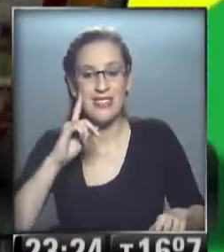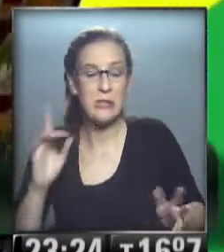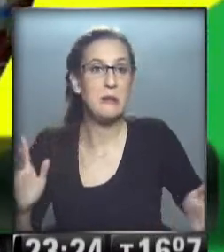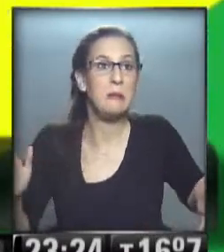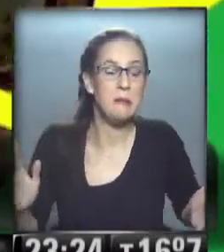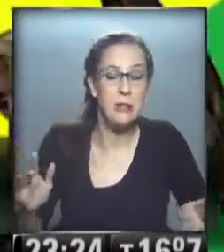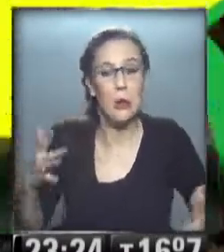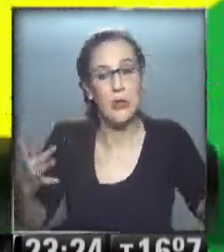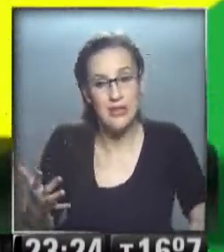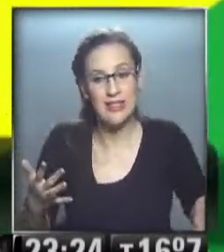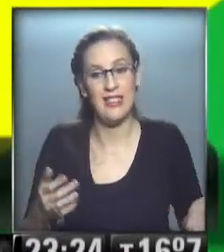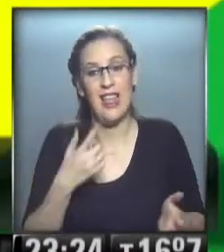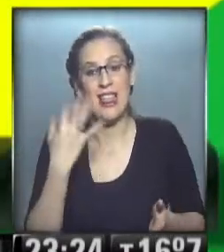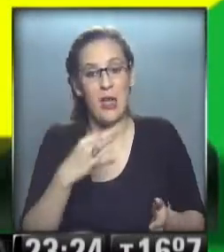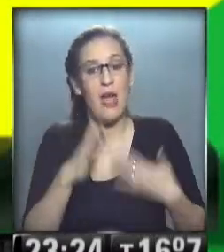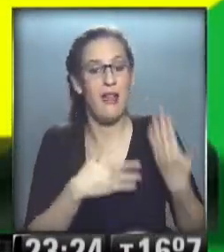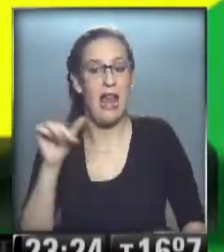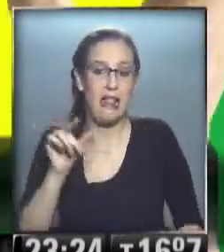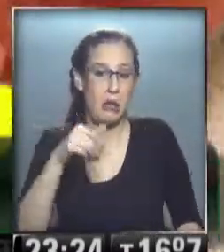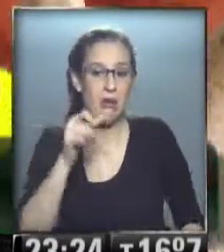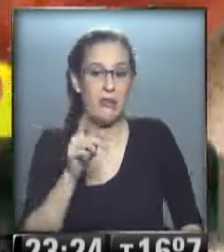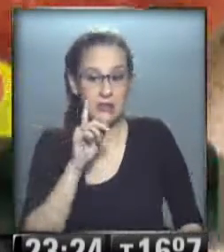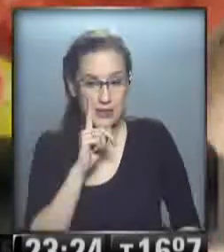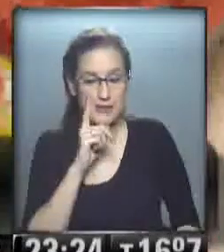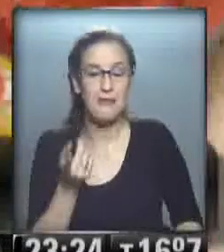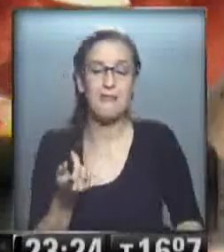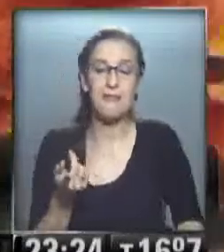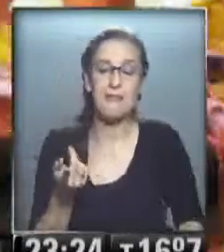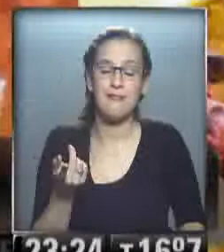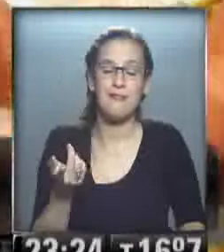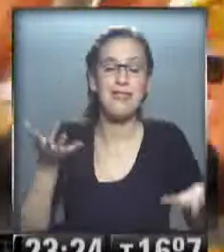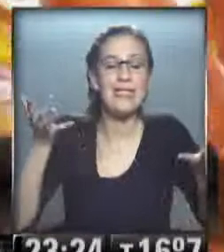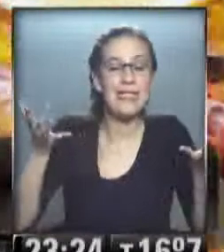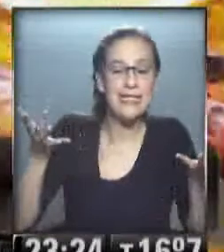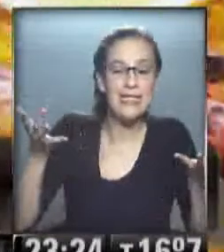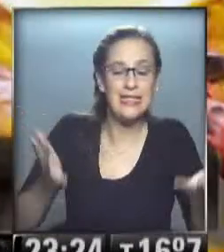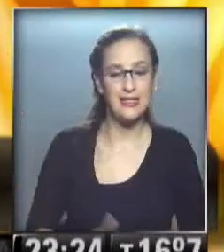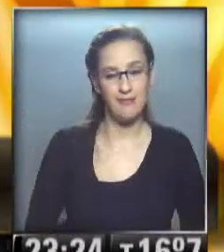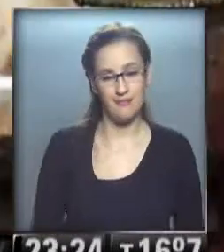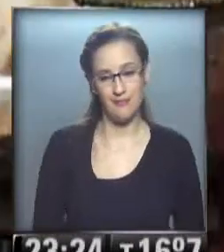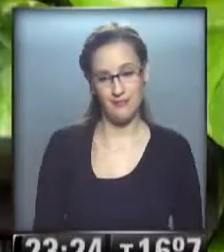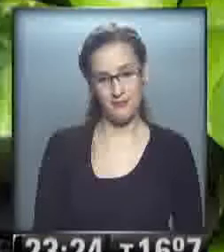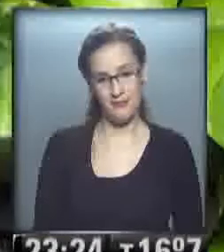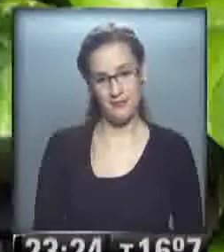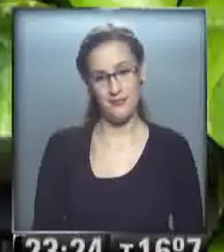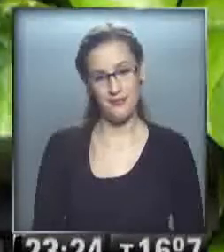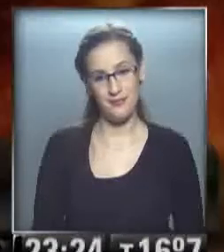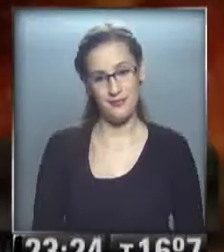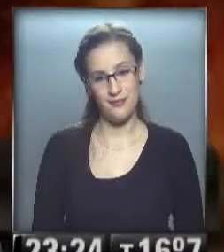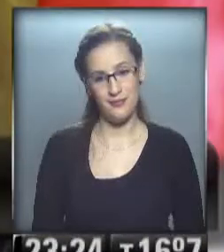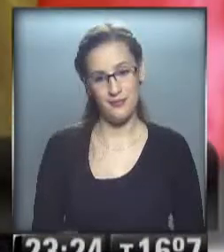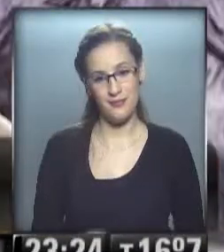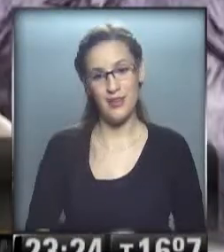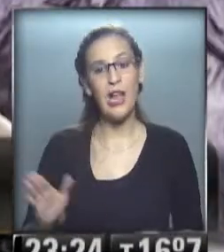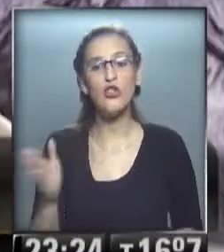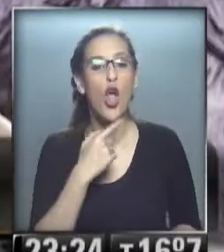Malvinas, bueno, pensémoslo, hablemos con Messi un rato. Pero, ya no podría igual, bueno, de todas maneras. Todo se tiñe el Mundial, eso es lo que pasa, todo se tiñe el